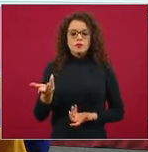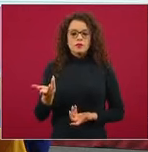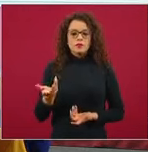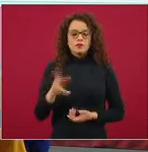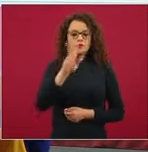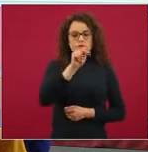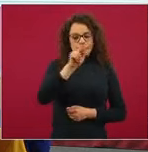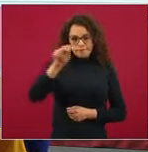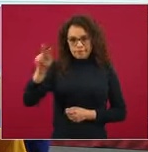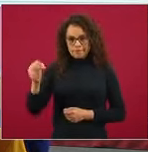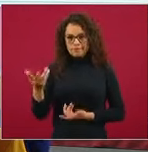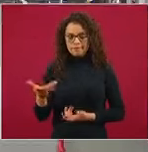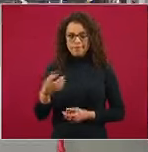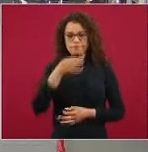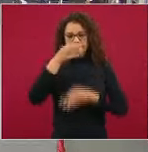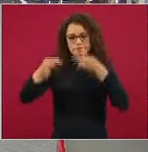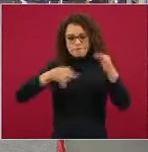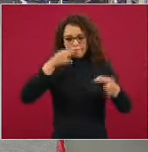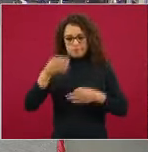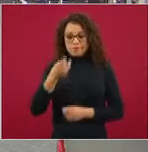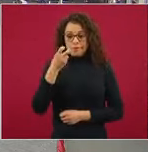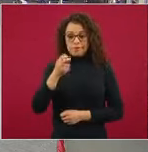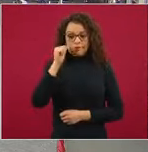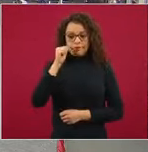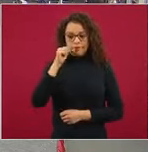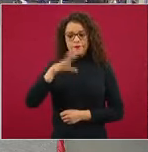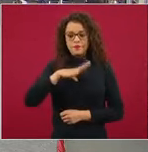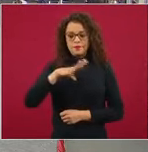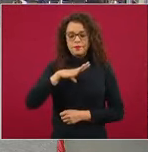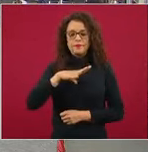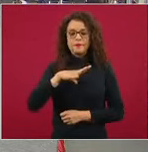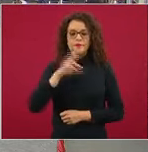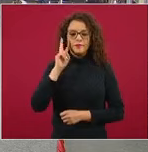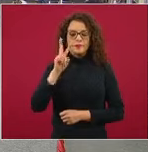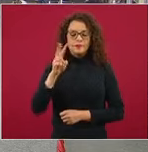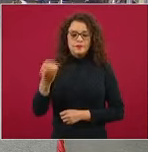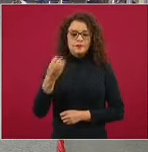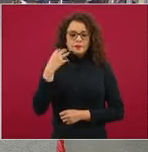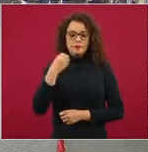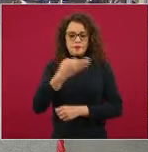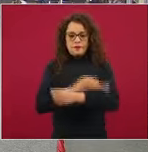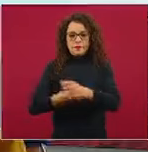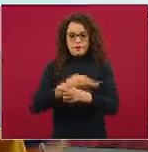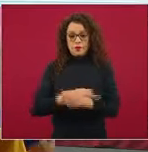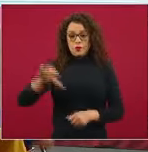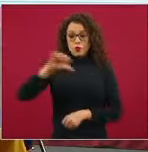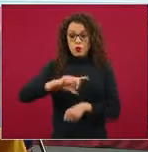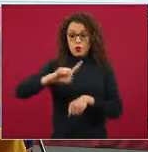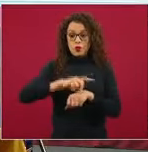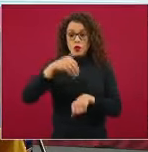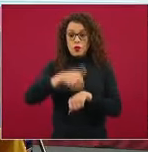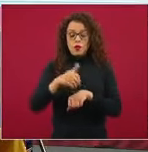las cuales se transmite esta conferencia vespertina, que para el día de hoy es ya la número